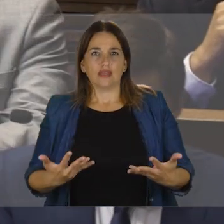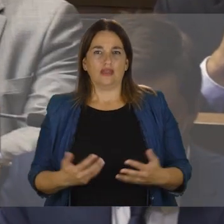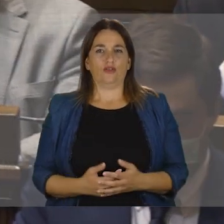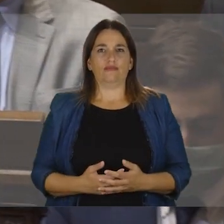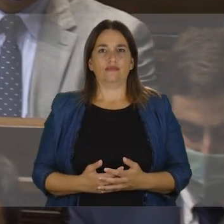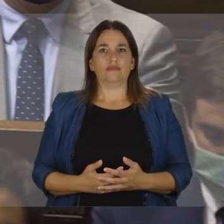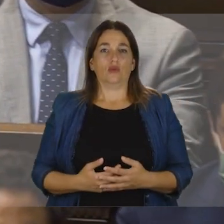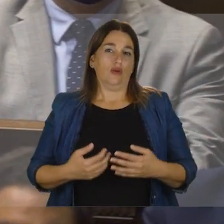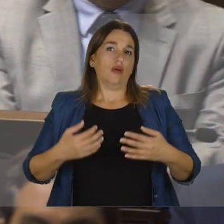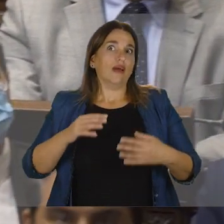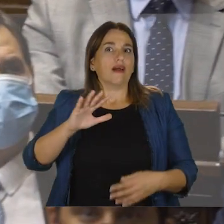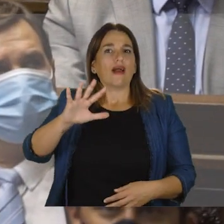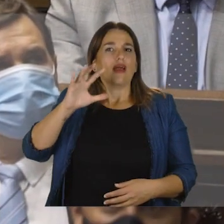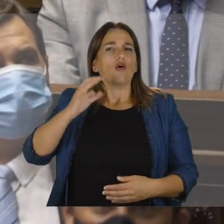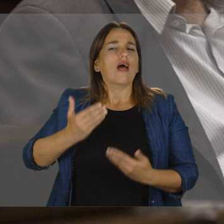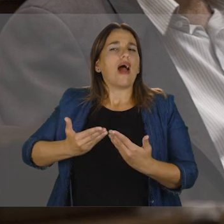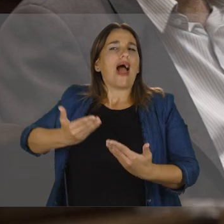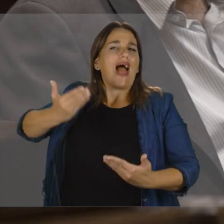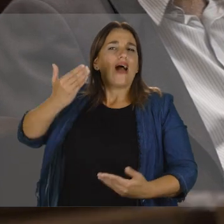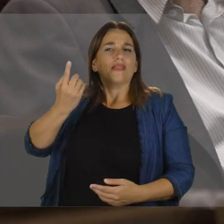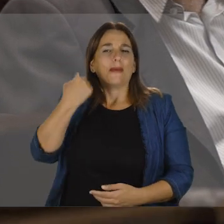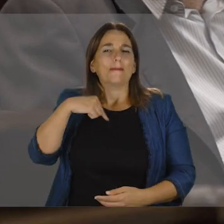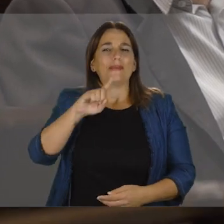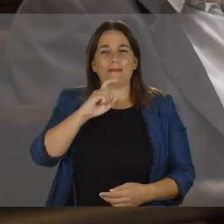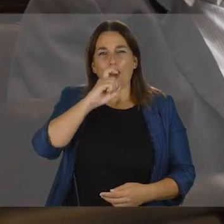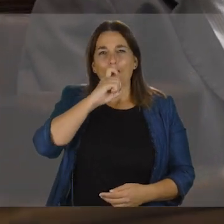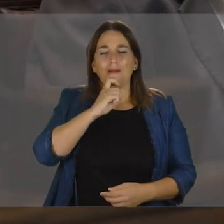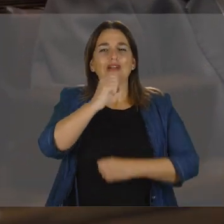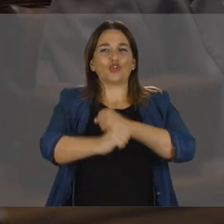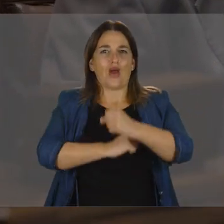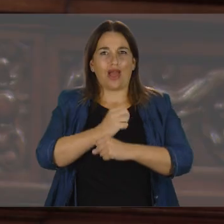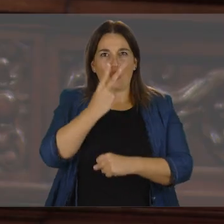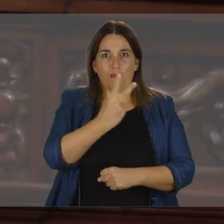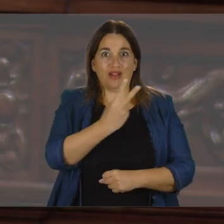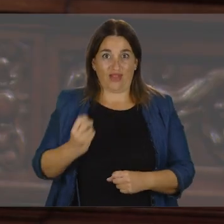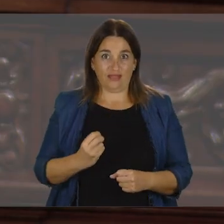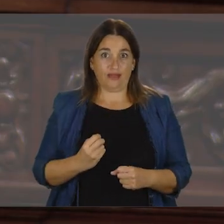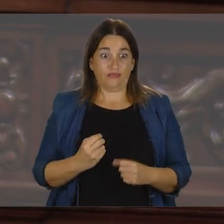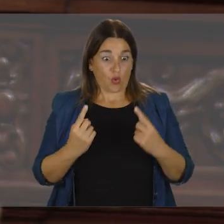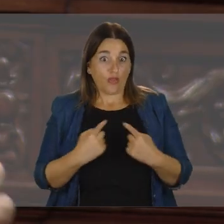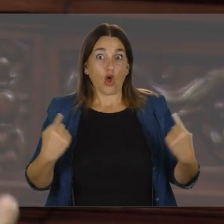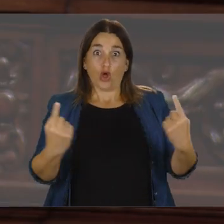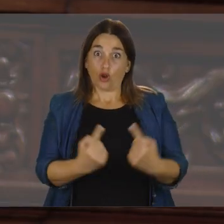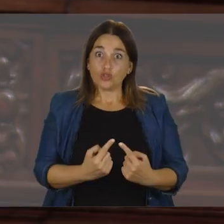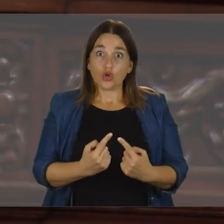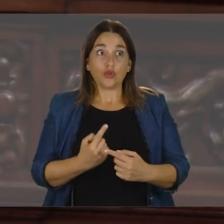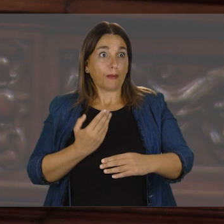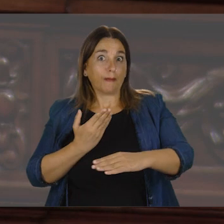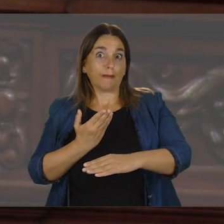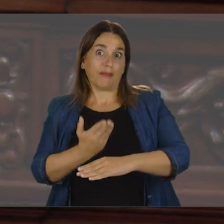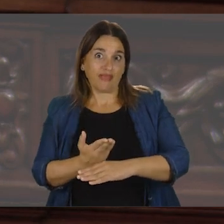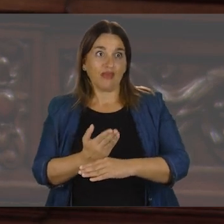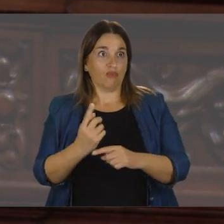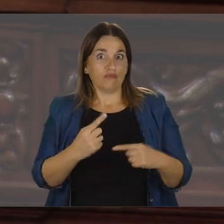Quiero recordar acá lo que decíamos el propio 1 de marzo del 2020, cuando invitábamos